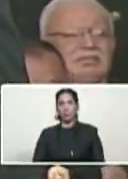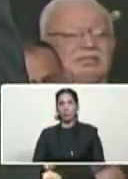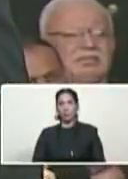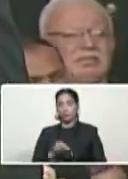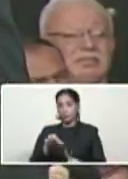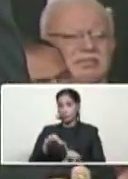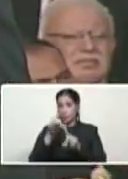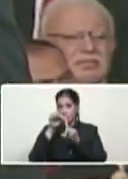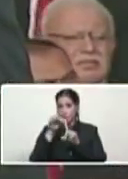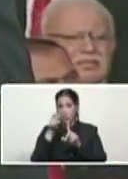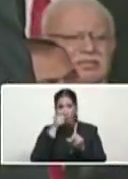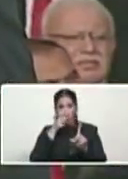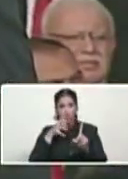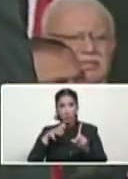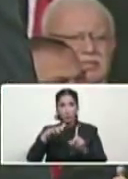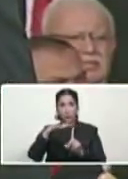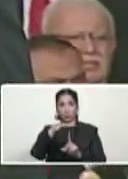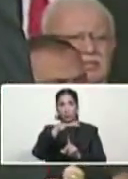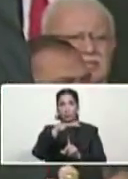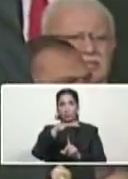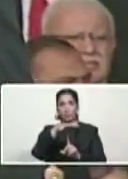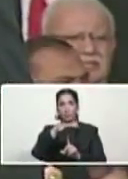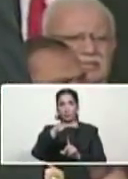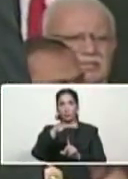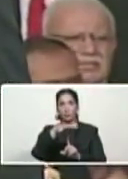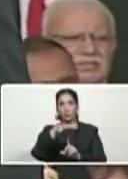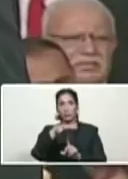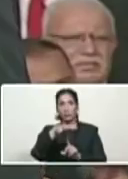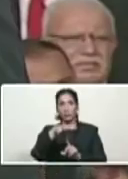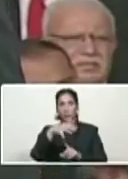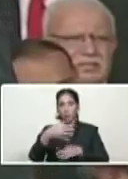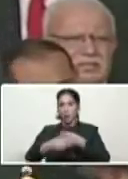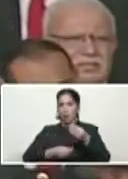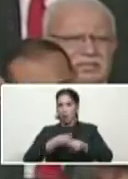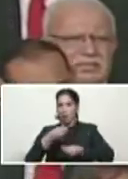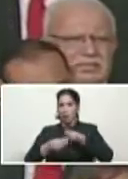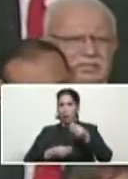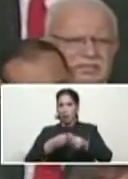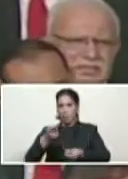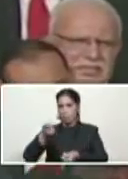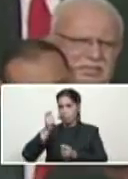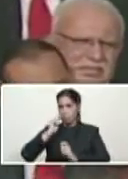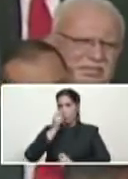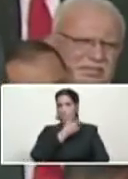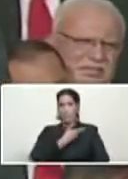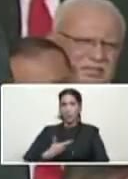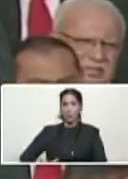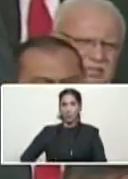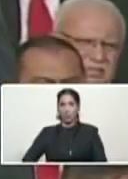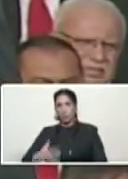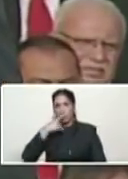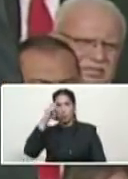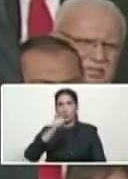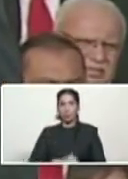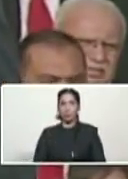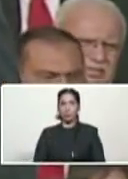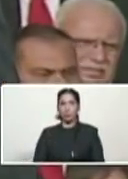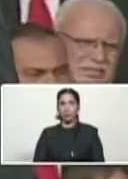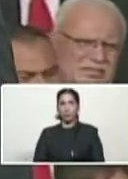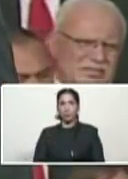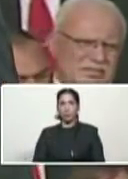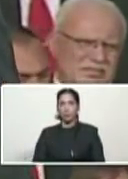electo por el pueblo para el ejercicio de la presidencia de la República en el